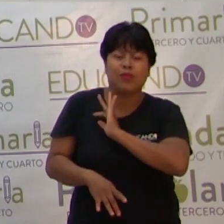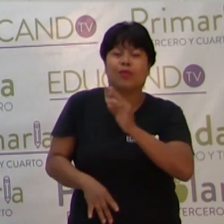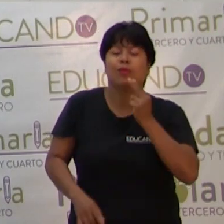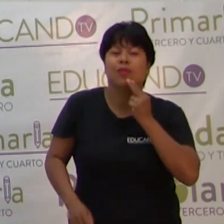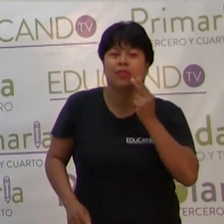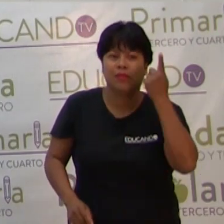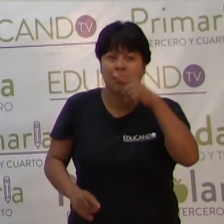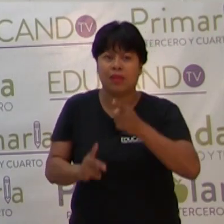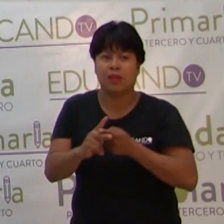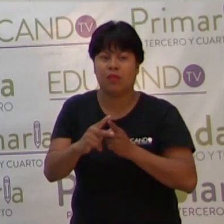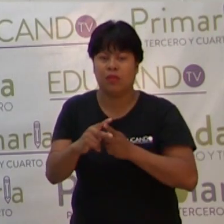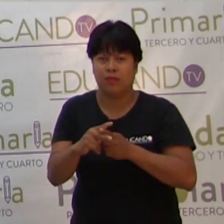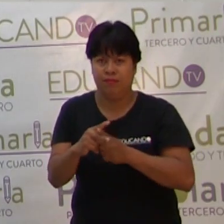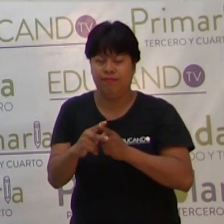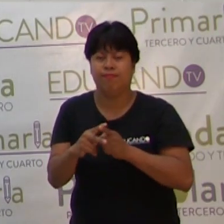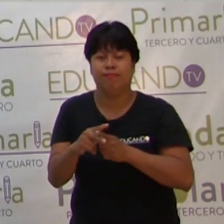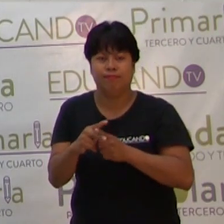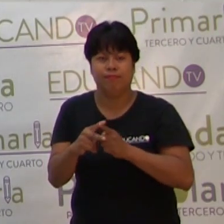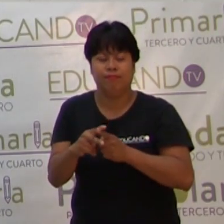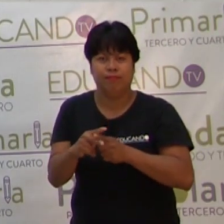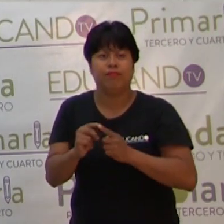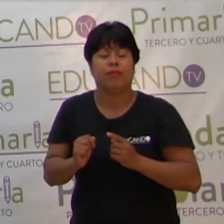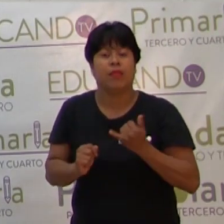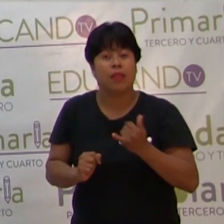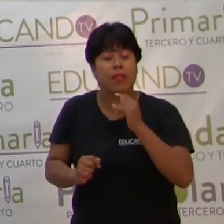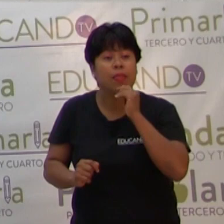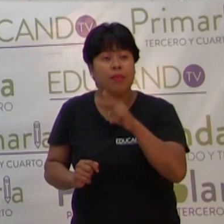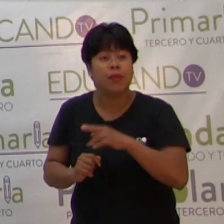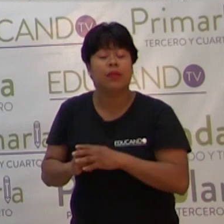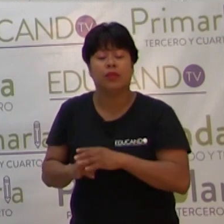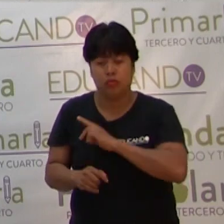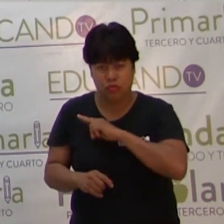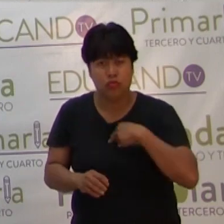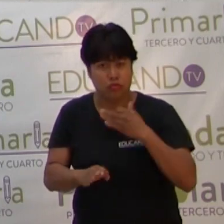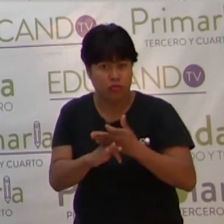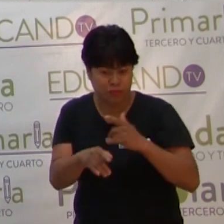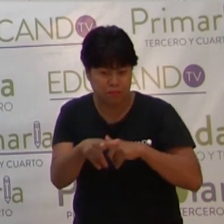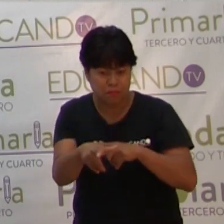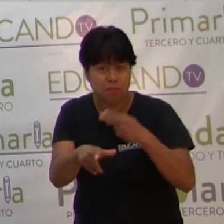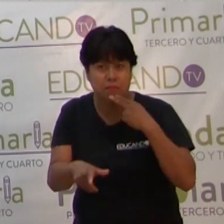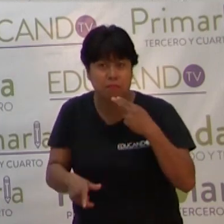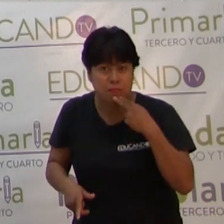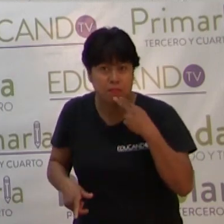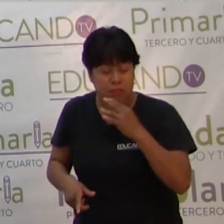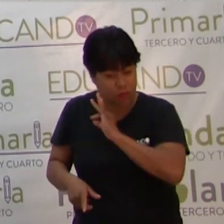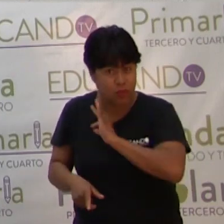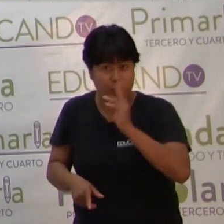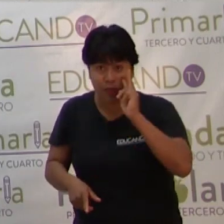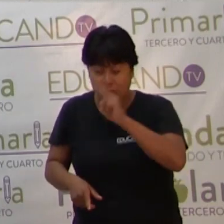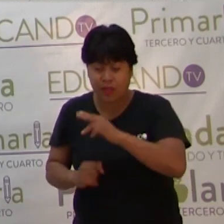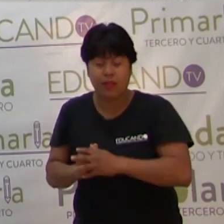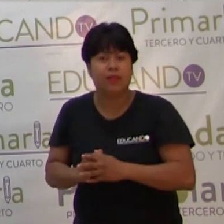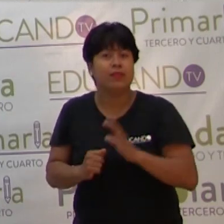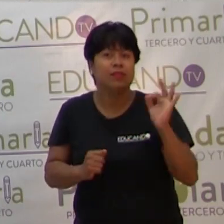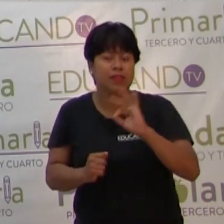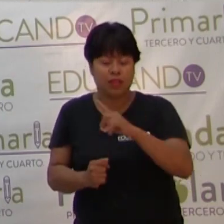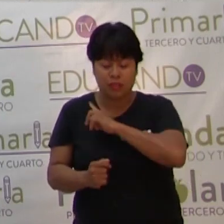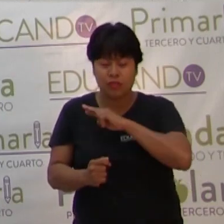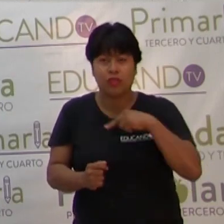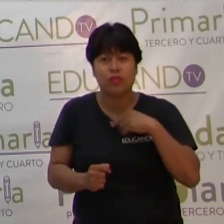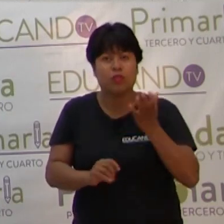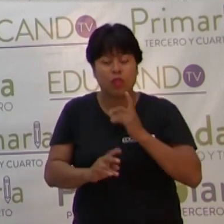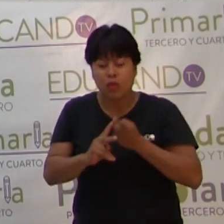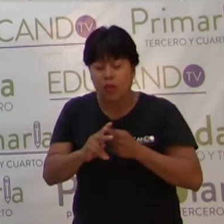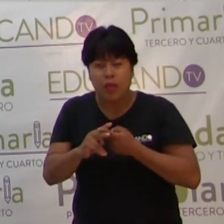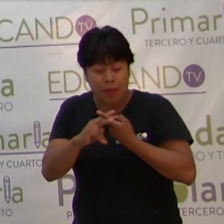utilizado para hacer algunos cálculos. Y también lo seguimos utilizando hoy en día también, si se pueden dar cuenta, a veces cuando